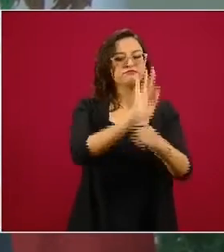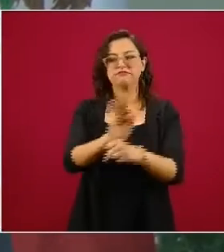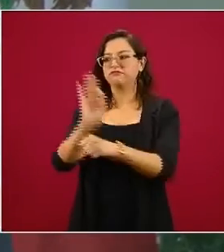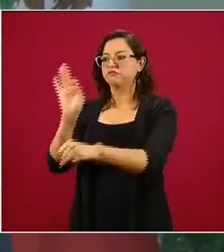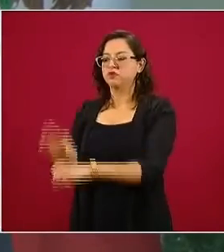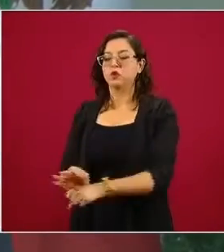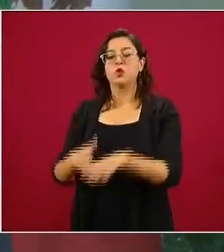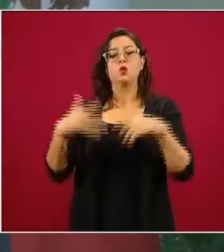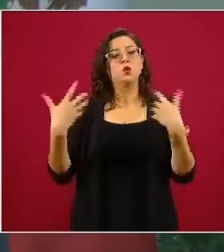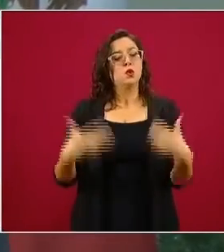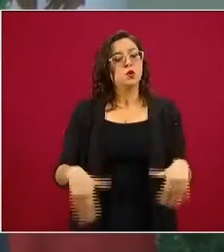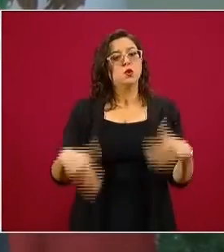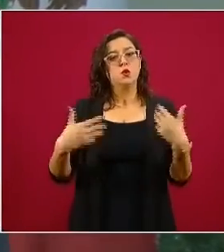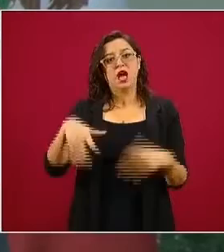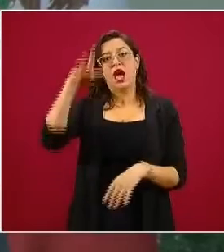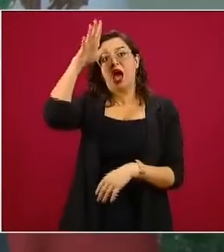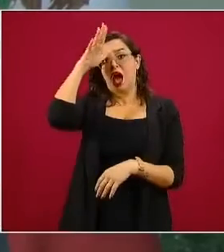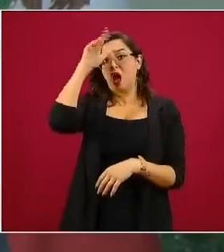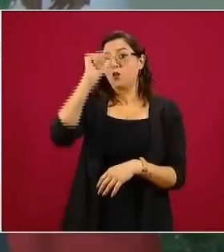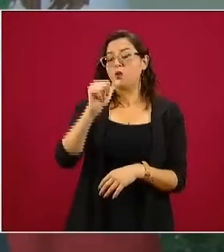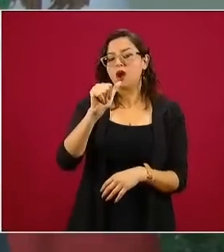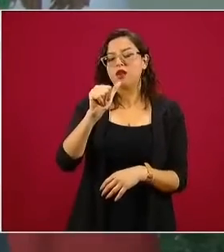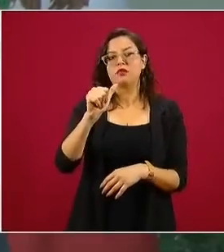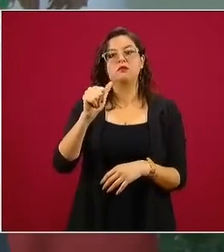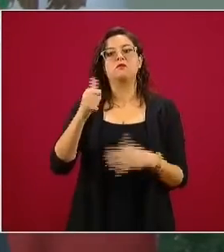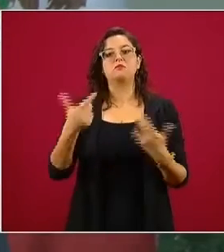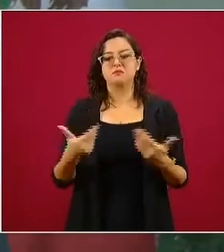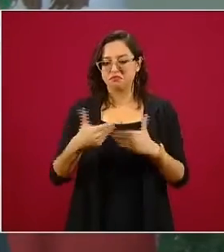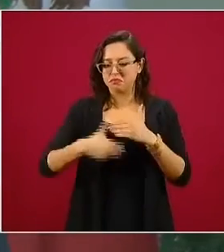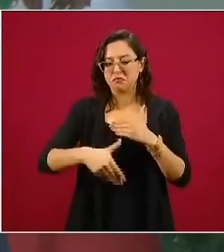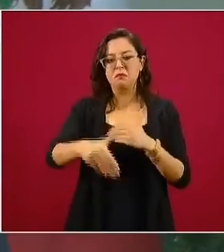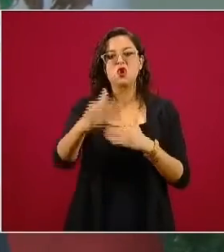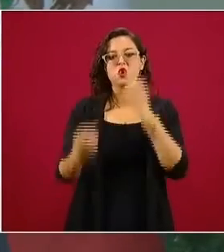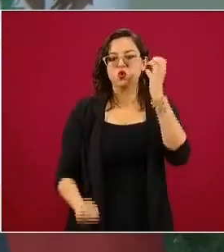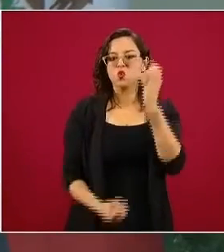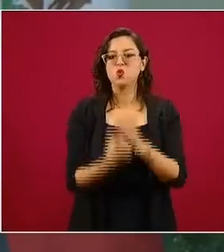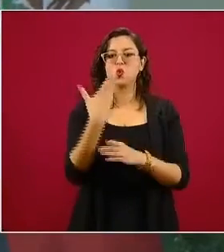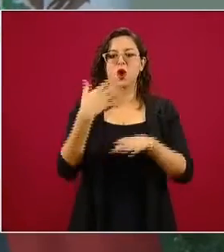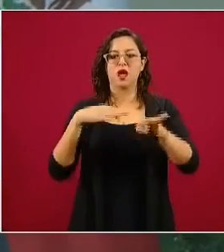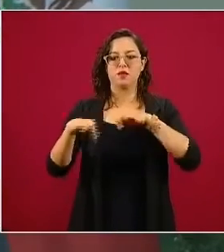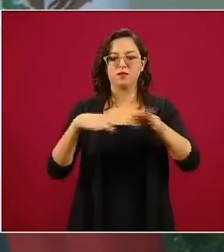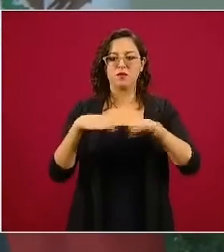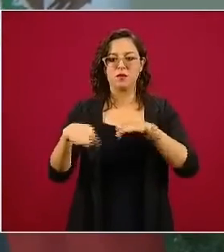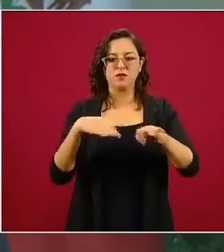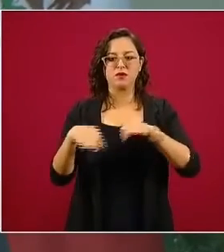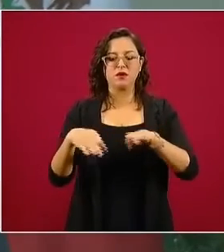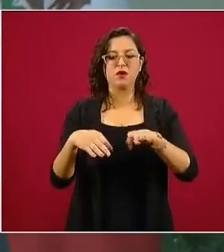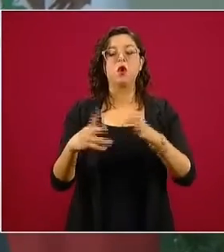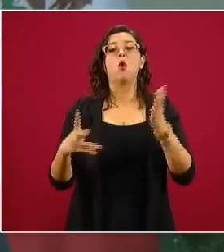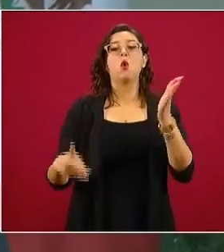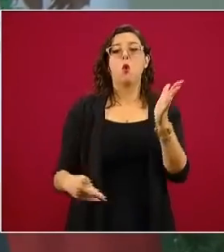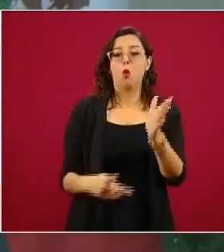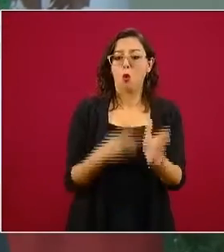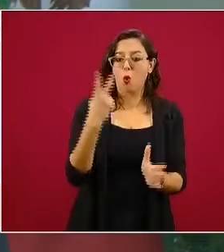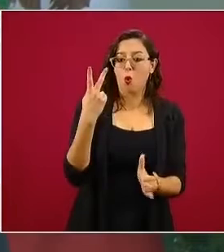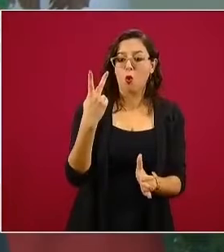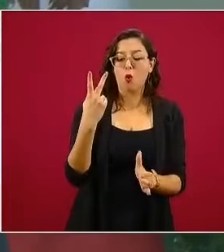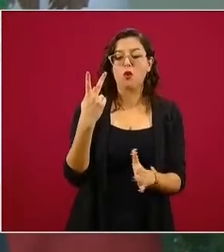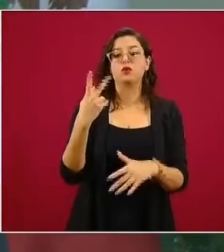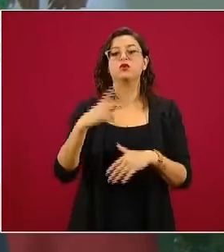histórico va a expandir la creación de empleos. Vamos a regresar